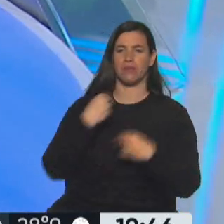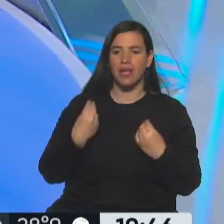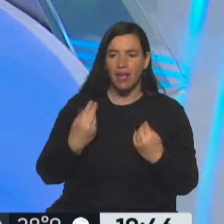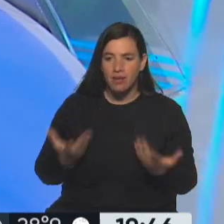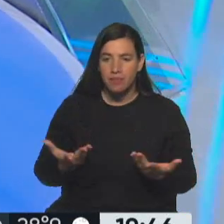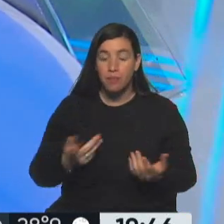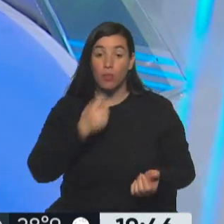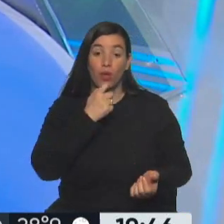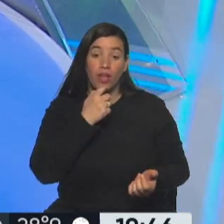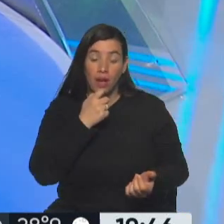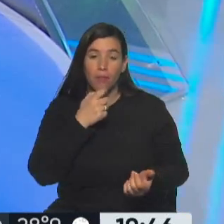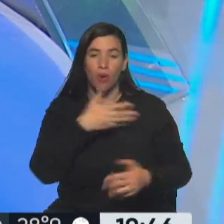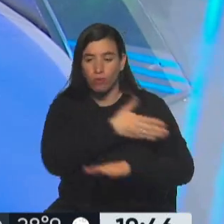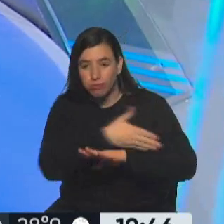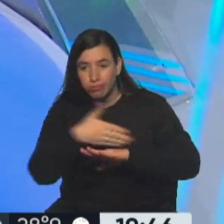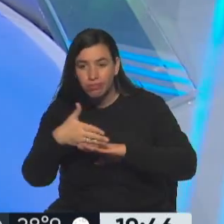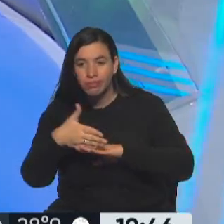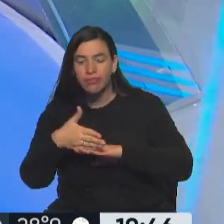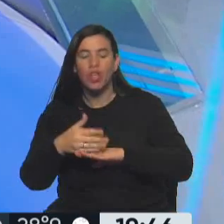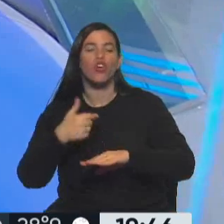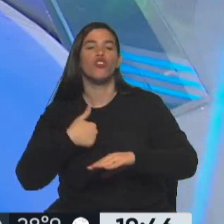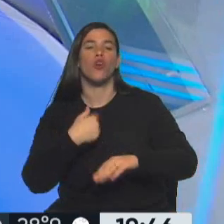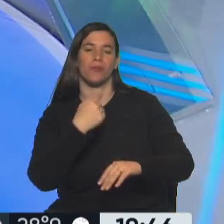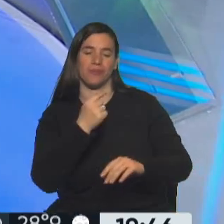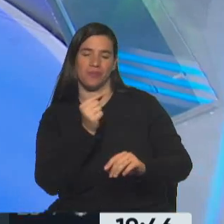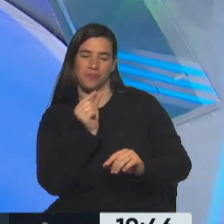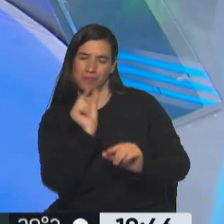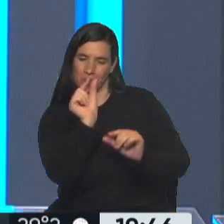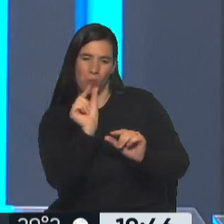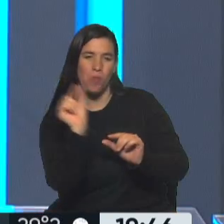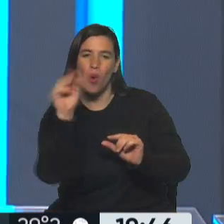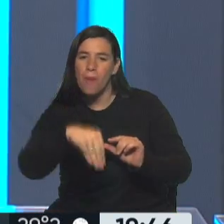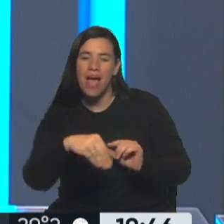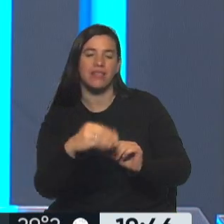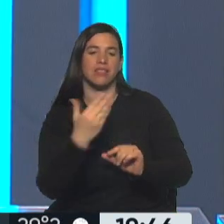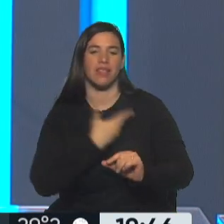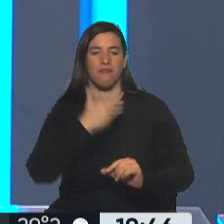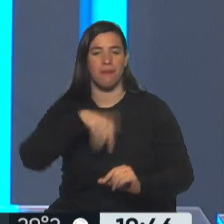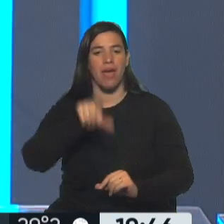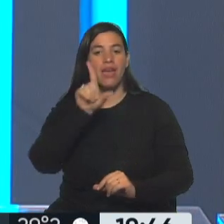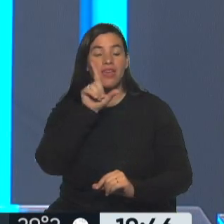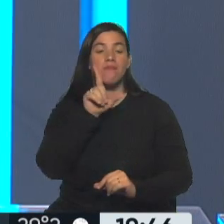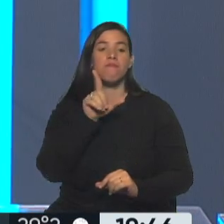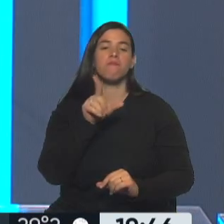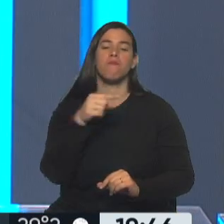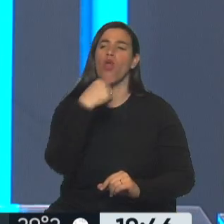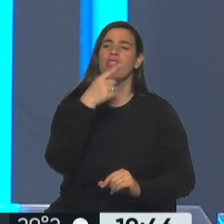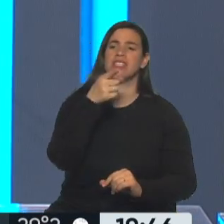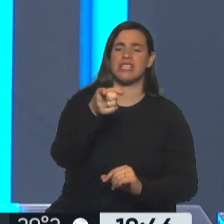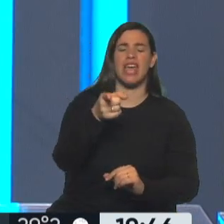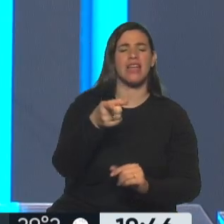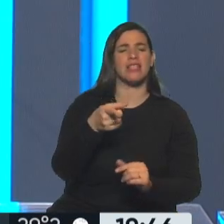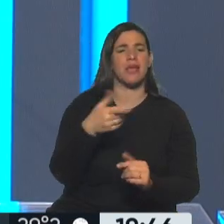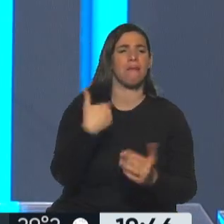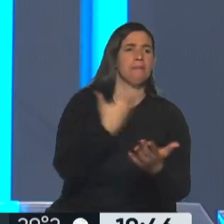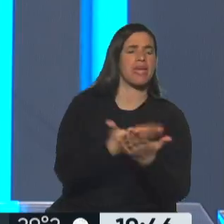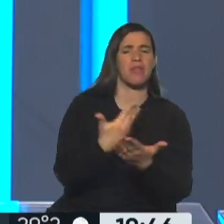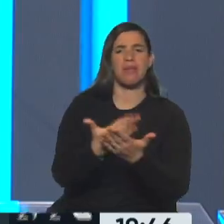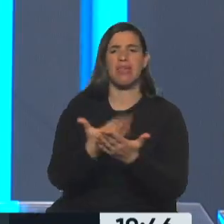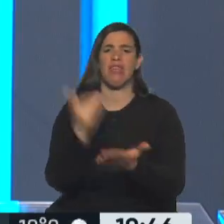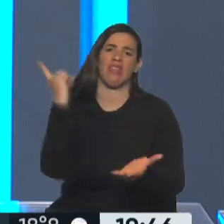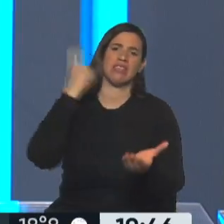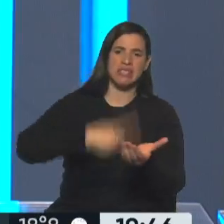demuestra que cualquier esfuerzo es valioso si te sacás el fondo de encima. Acá la clave no es si la tasa de interés de fondo es baja